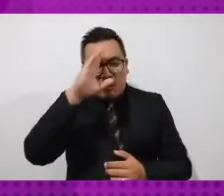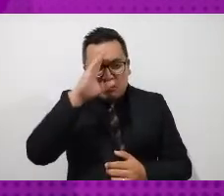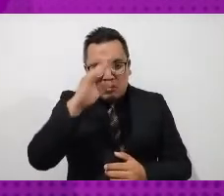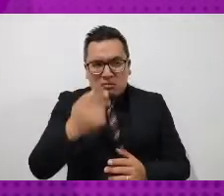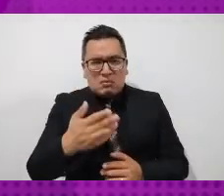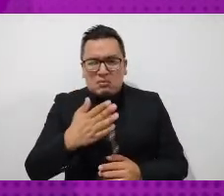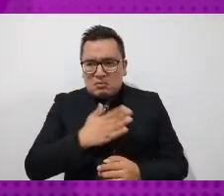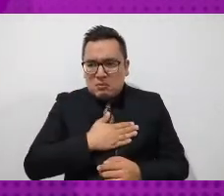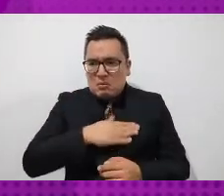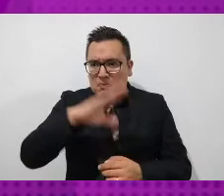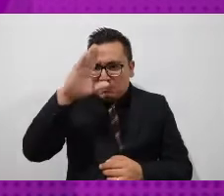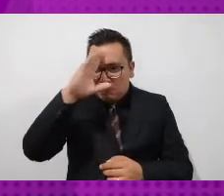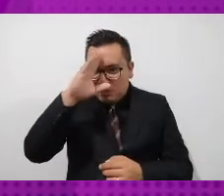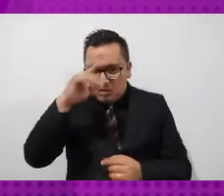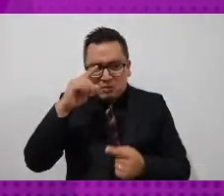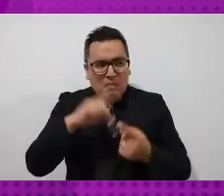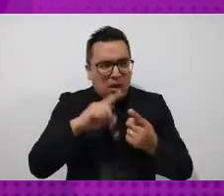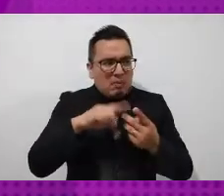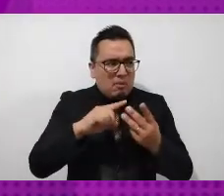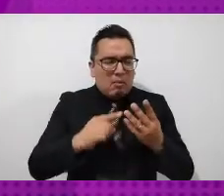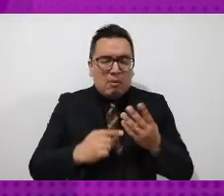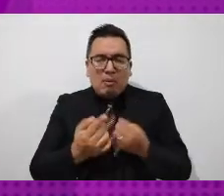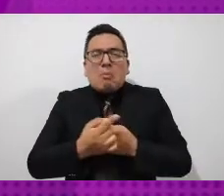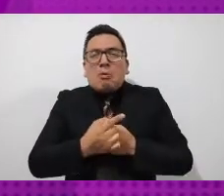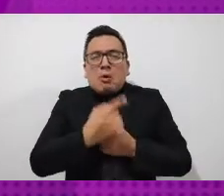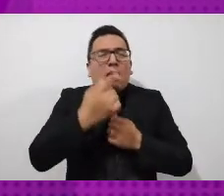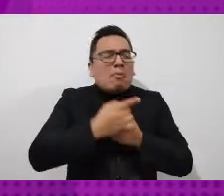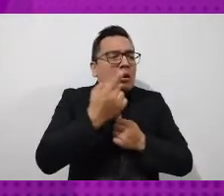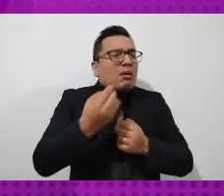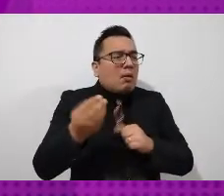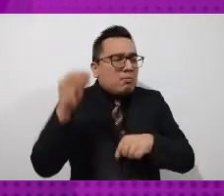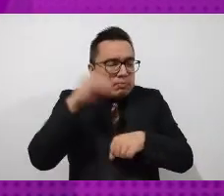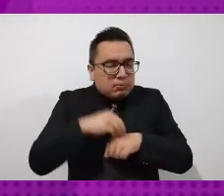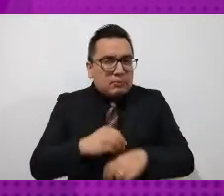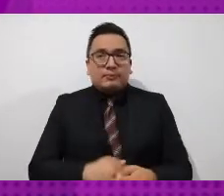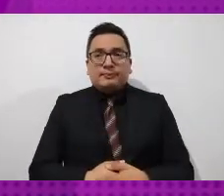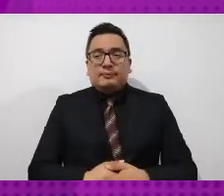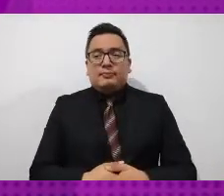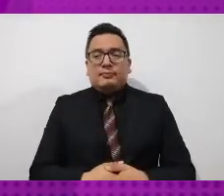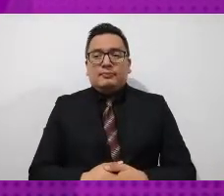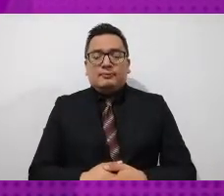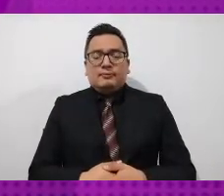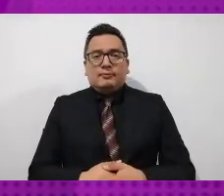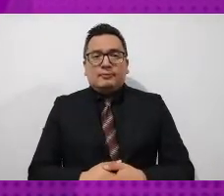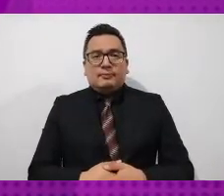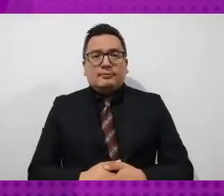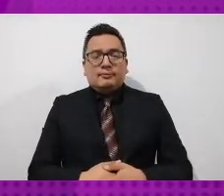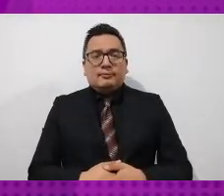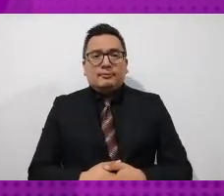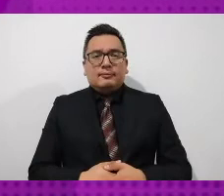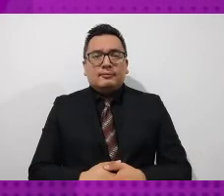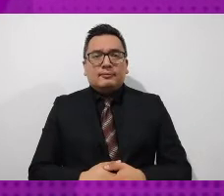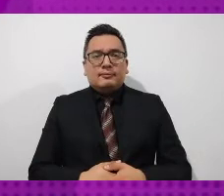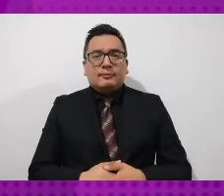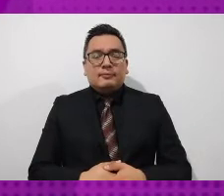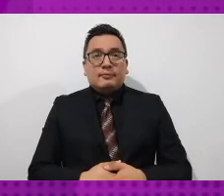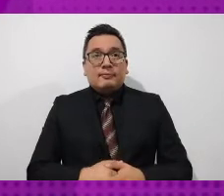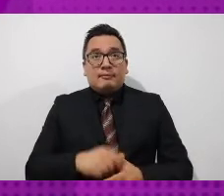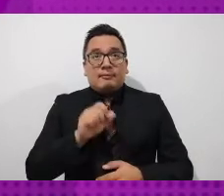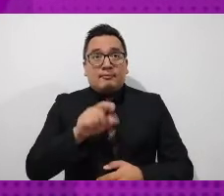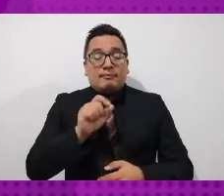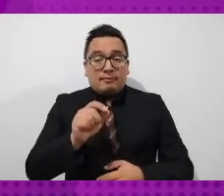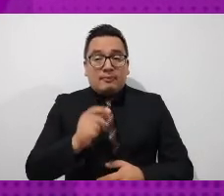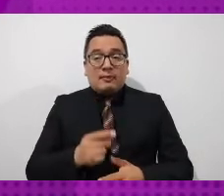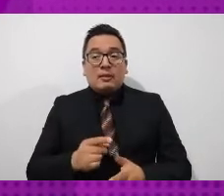en términos coloquiales, en términos sencillos, por qué crees que debe reformarse una ley o crearse una nueva ley. Y tienes que